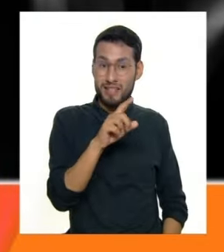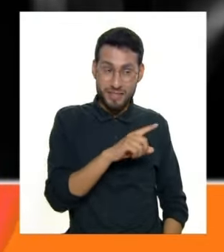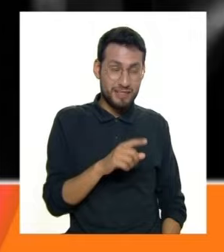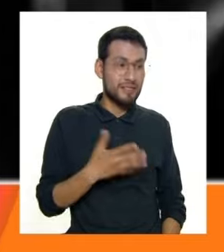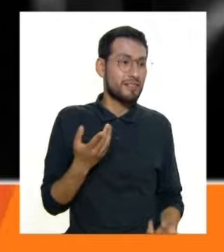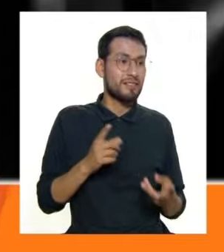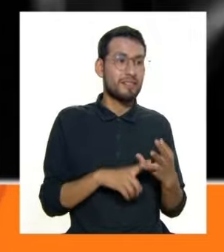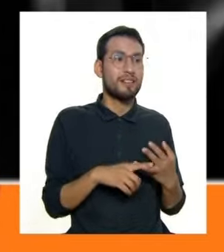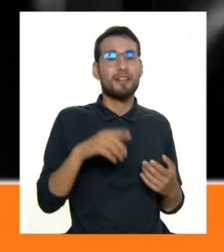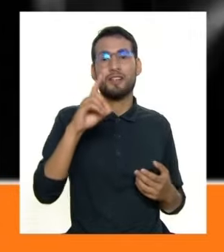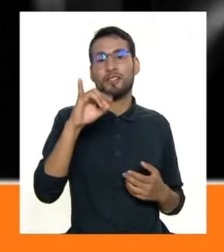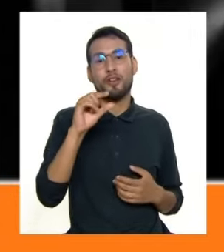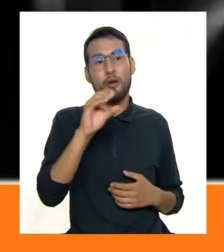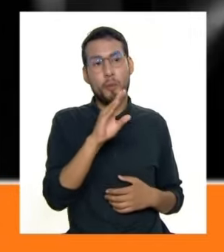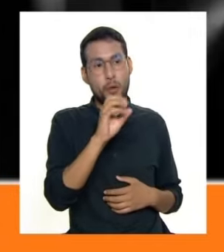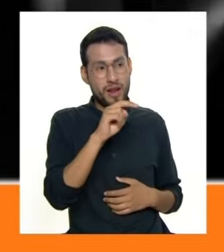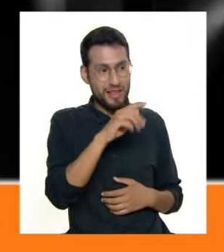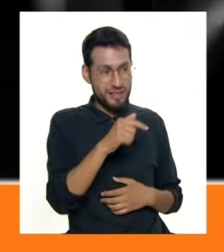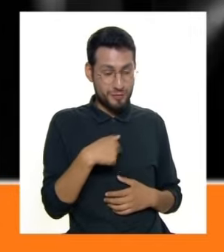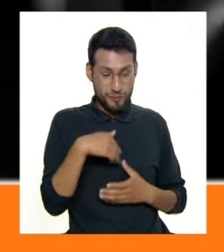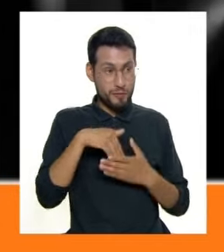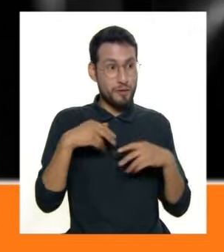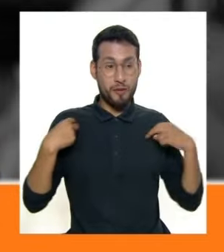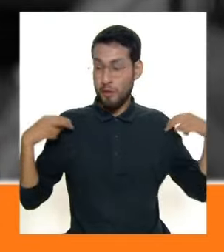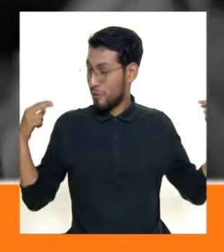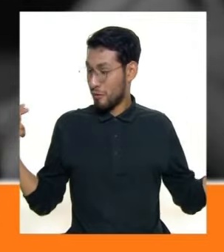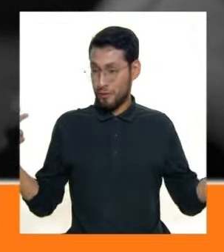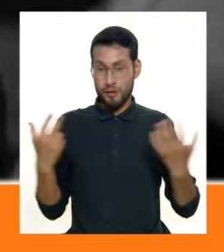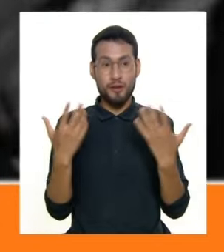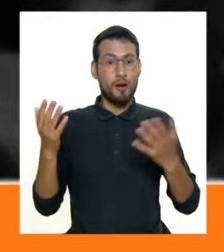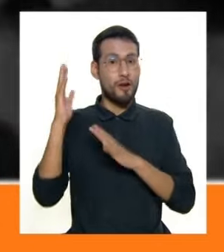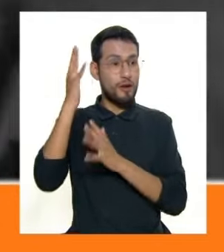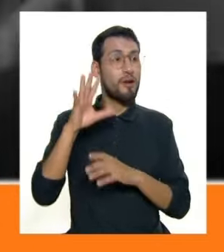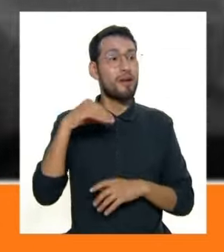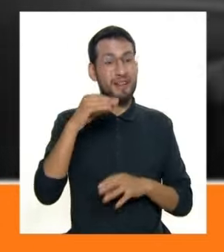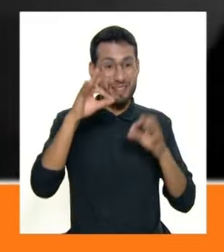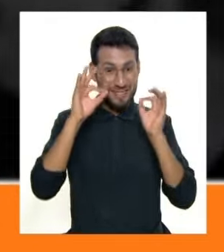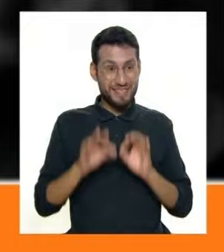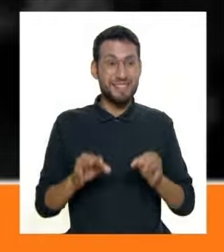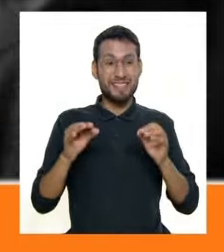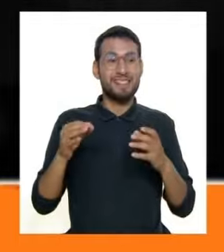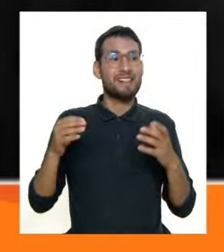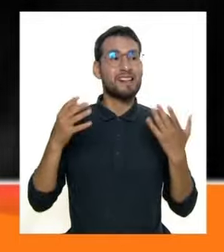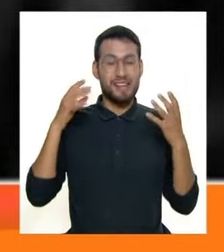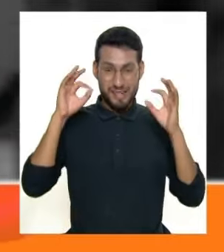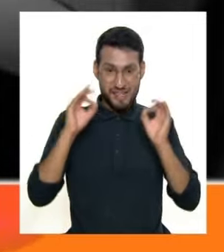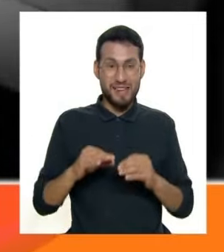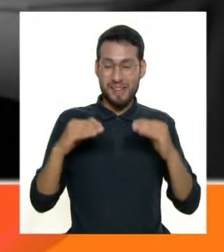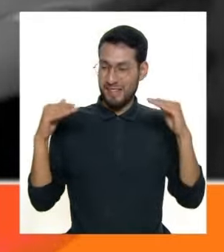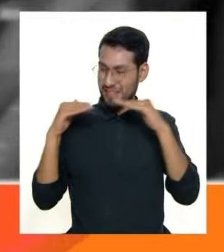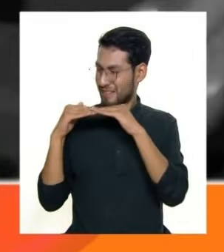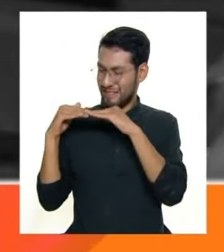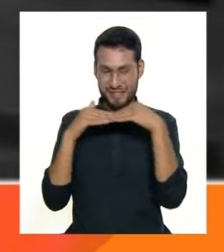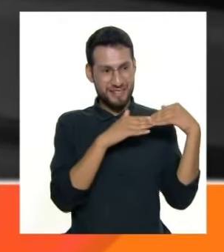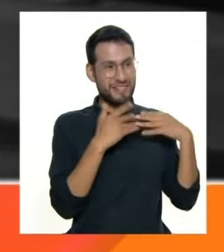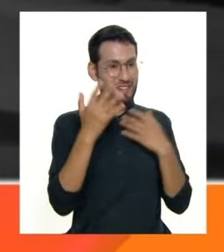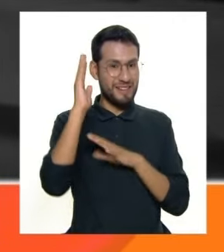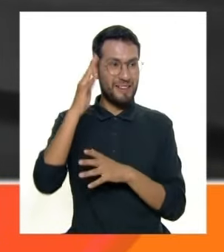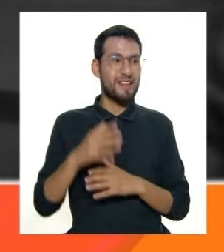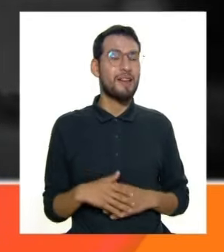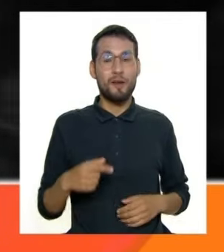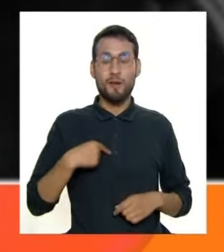Suárez, con Diego Boneta y yo en el medio, y los tres en conferencia, porque estamos en la misma condición, en la misma categoría de conferencia.